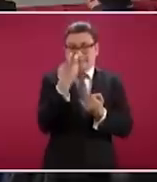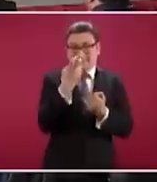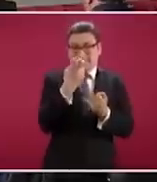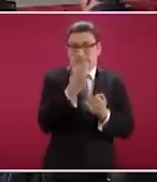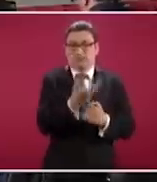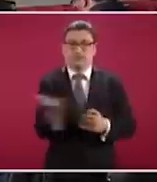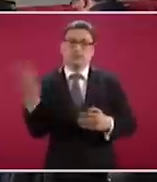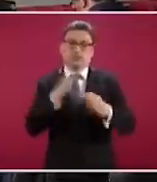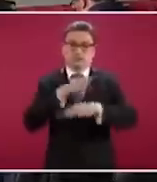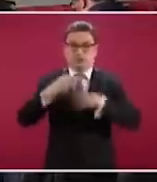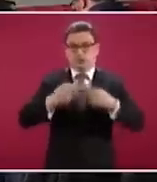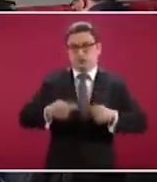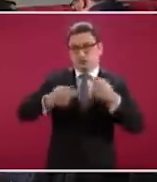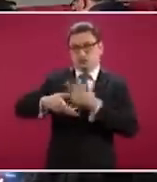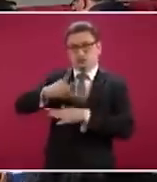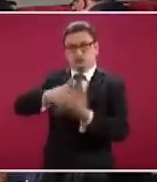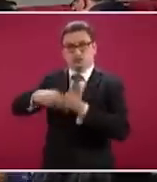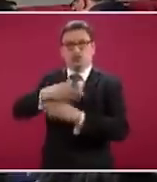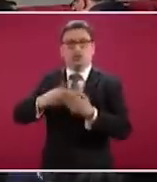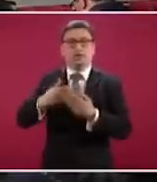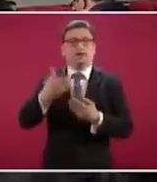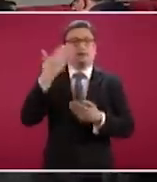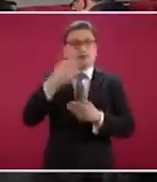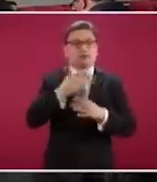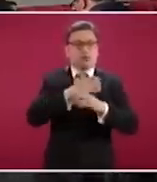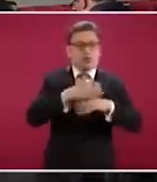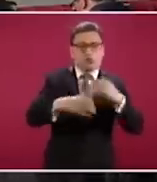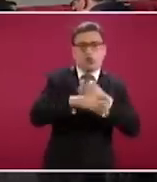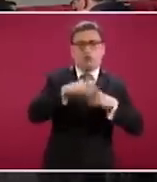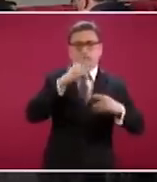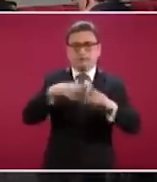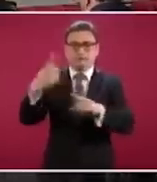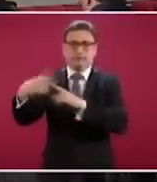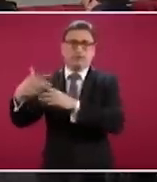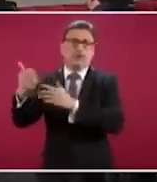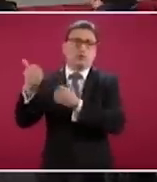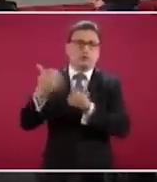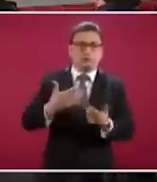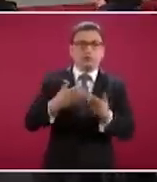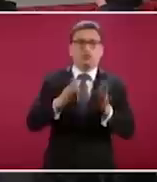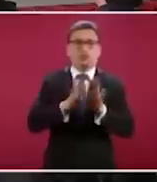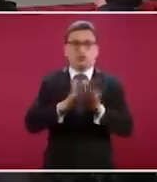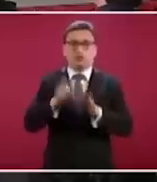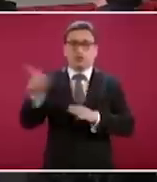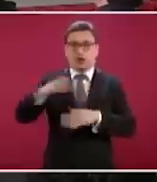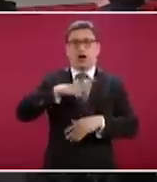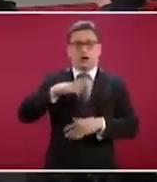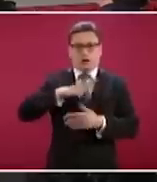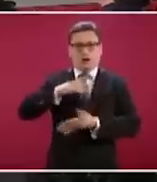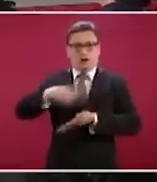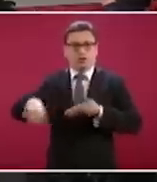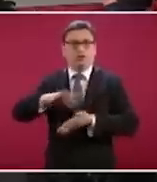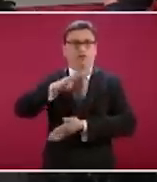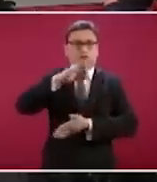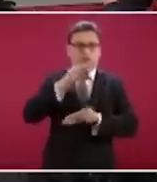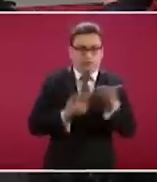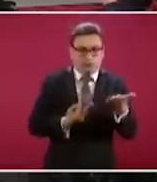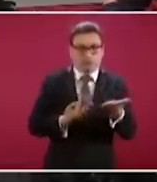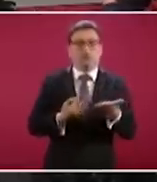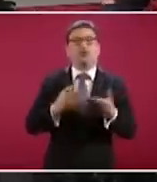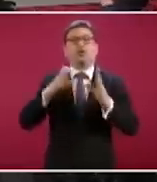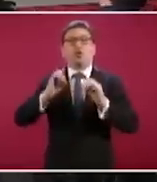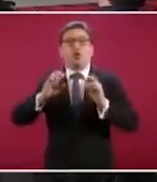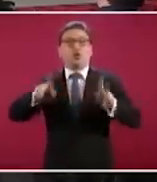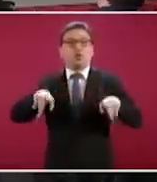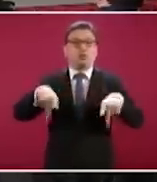beneficio de comercio exterior, el resto de las mercancías deberán de acompañarse con una factura o con el comprobante de